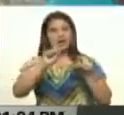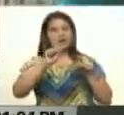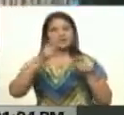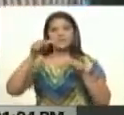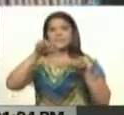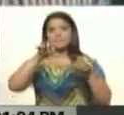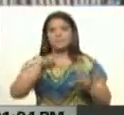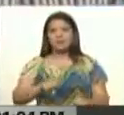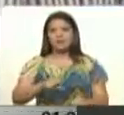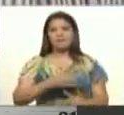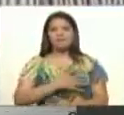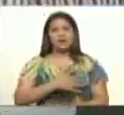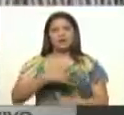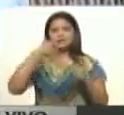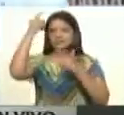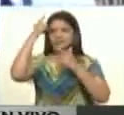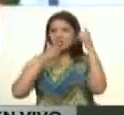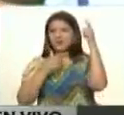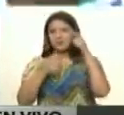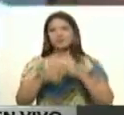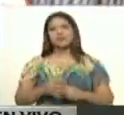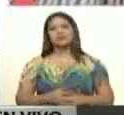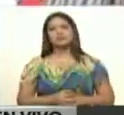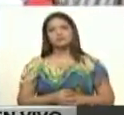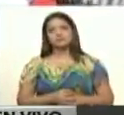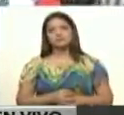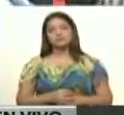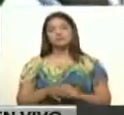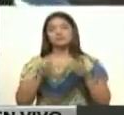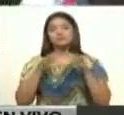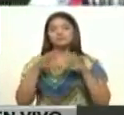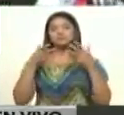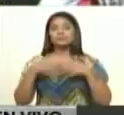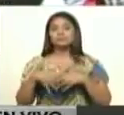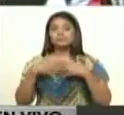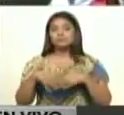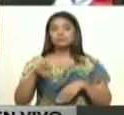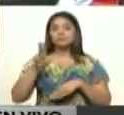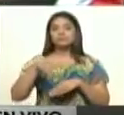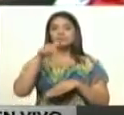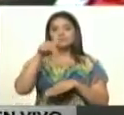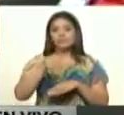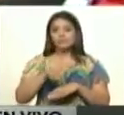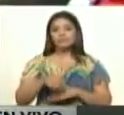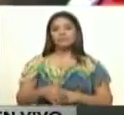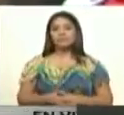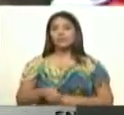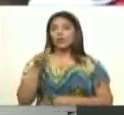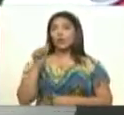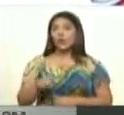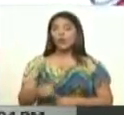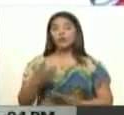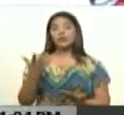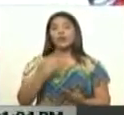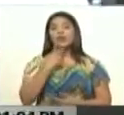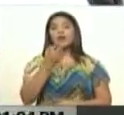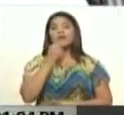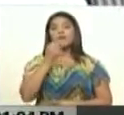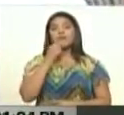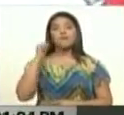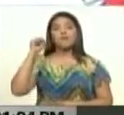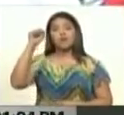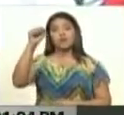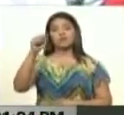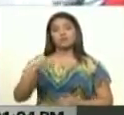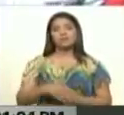y profundamente chavistas del sector eléctrico nacional, hoy levantamos la voz ante